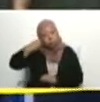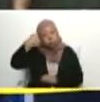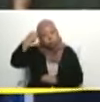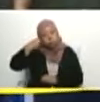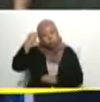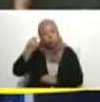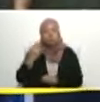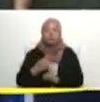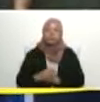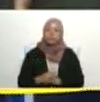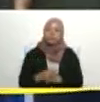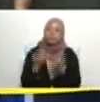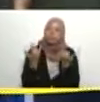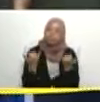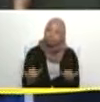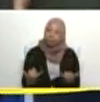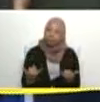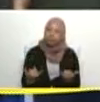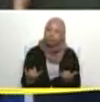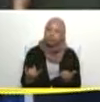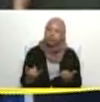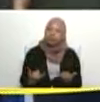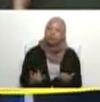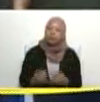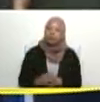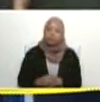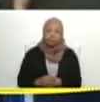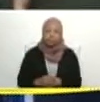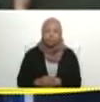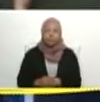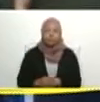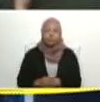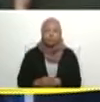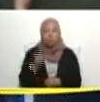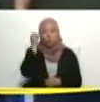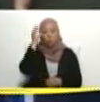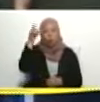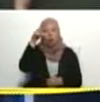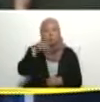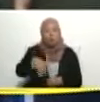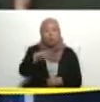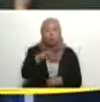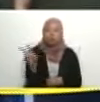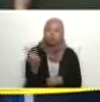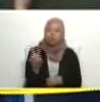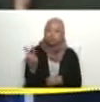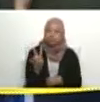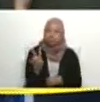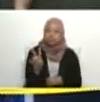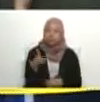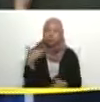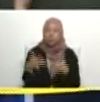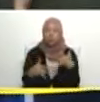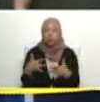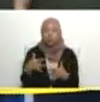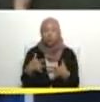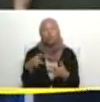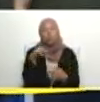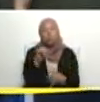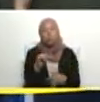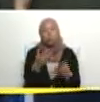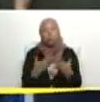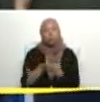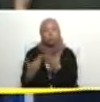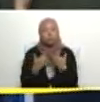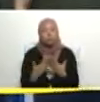permanentemente. Así que bueno, ya puesto en conocimiento al pueblo de Venezuela de estos hechos conspirativos que tuvimos